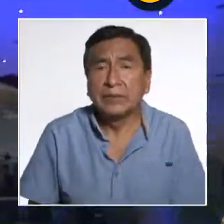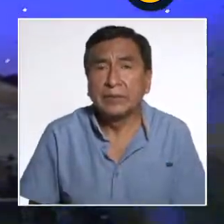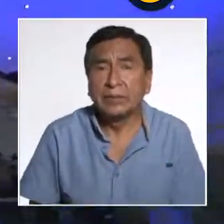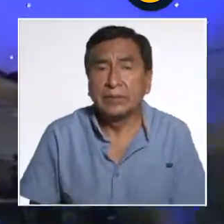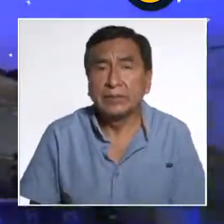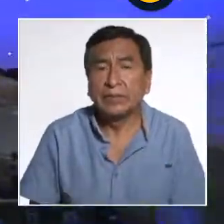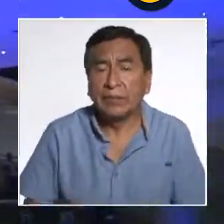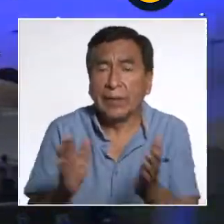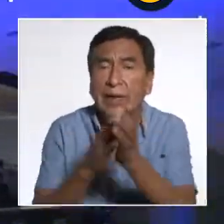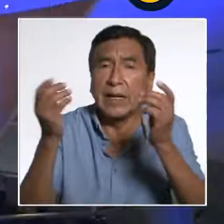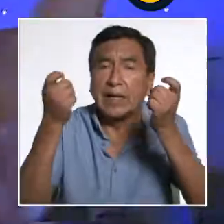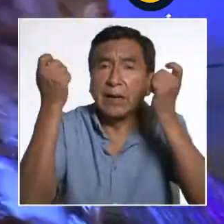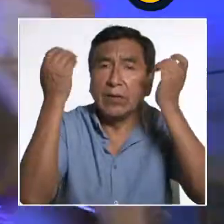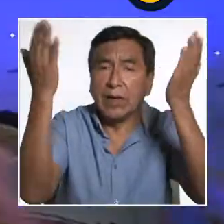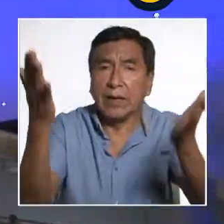Aleluya.